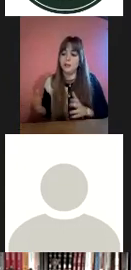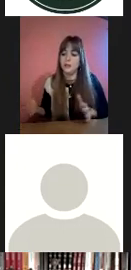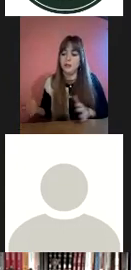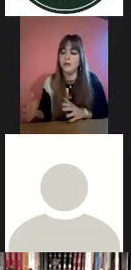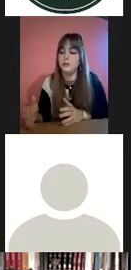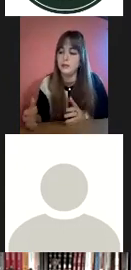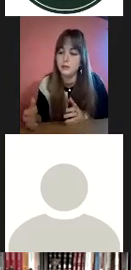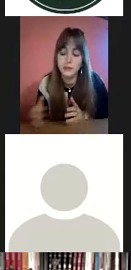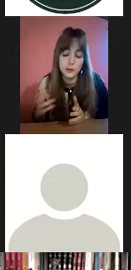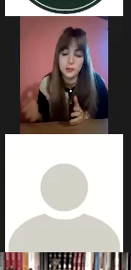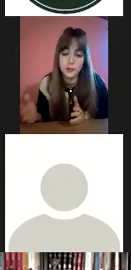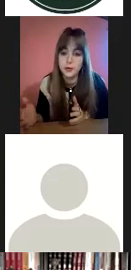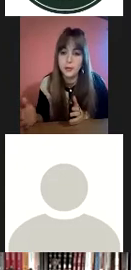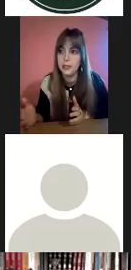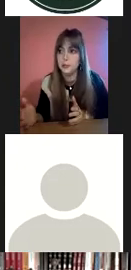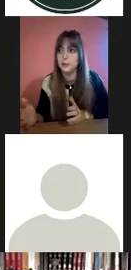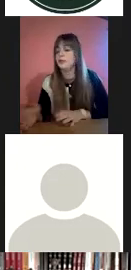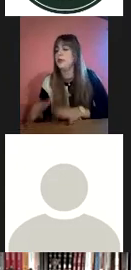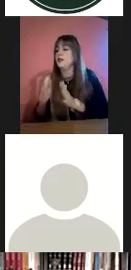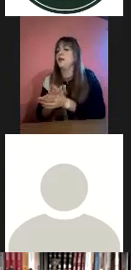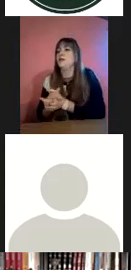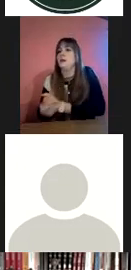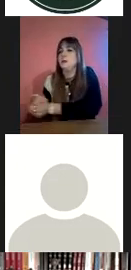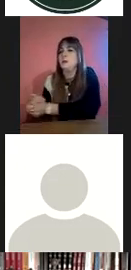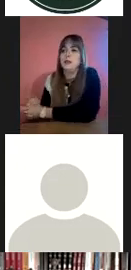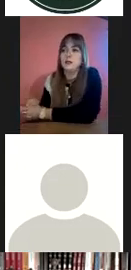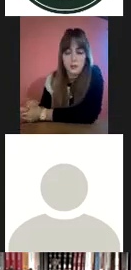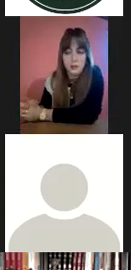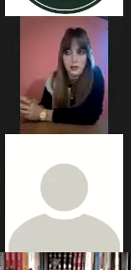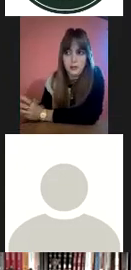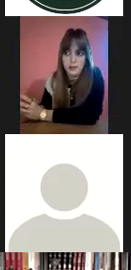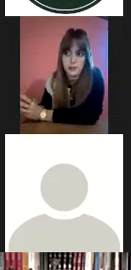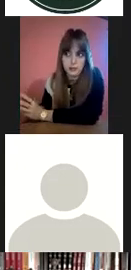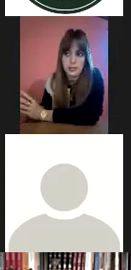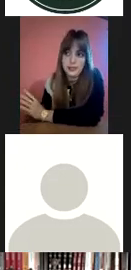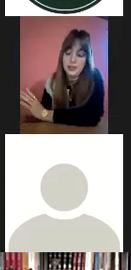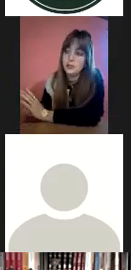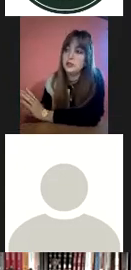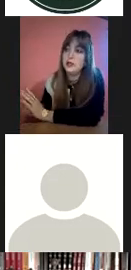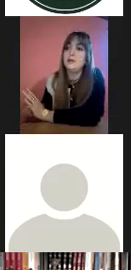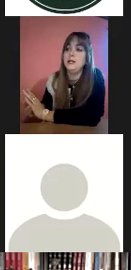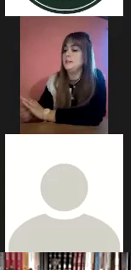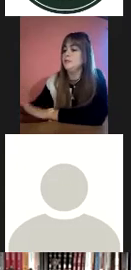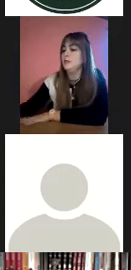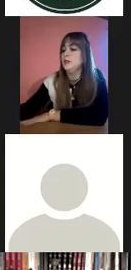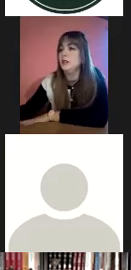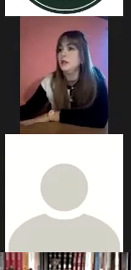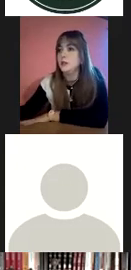de cachorros, tanto de perros como de gatos. Bueno, salud pública versus derechos